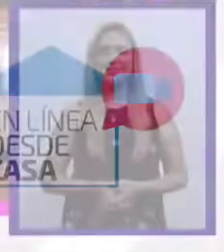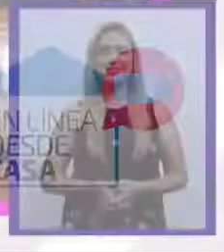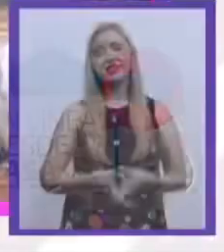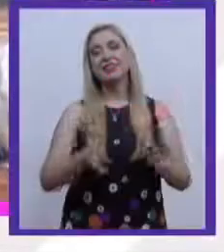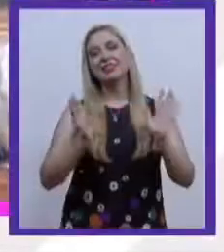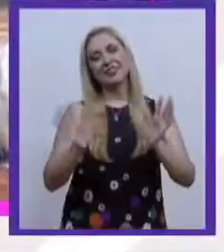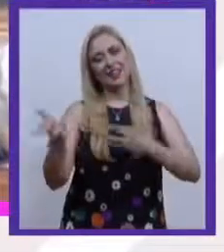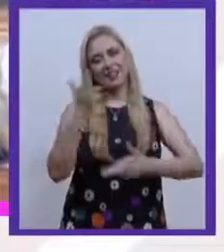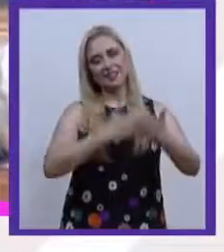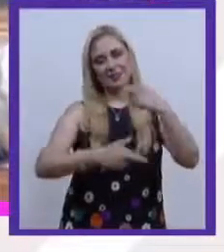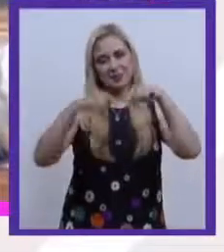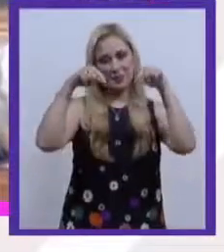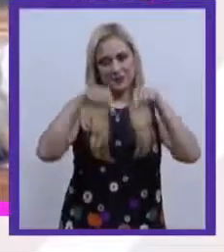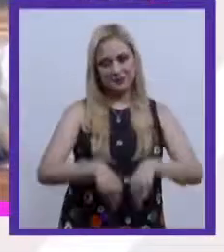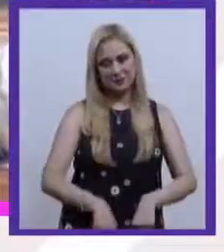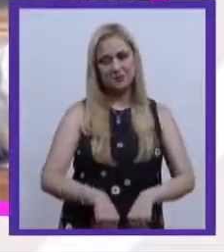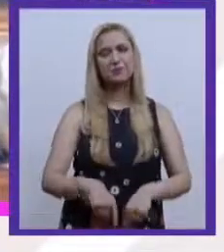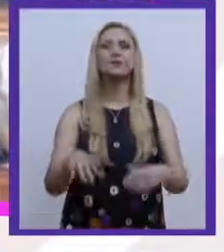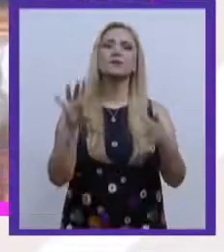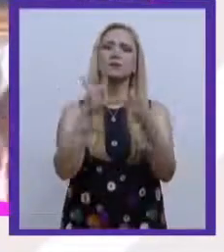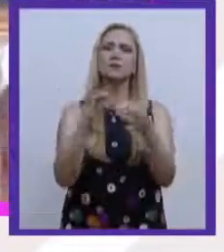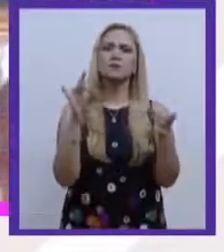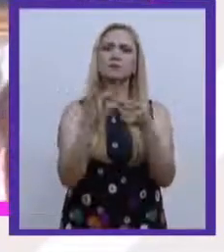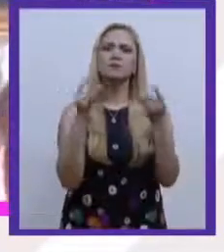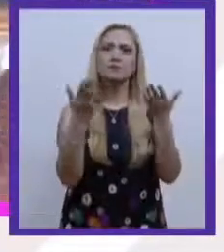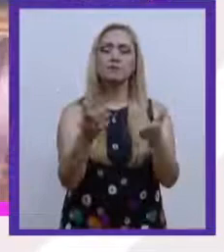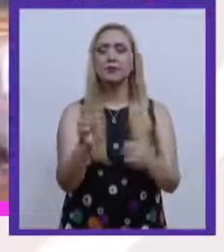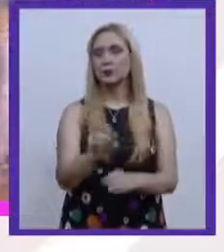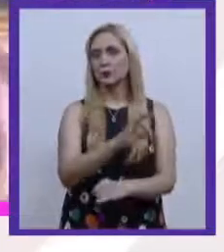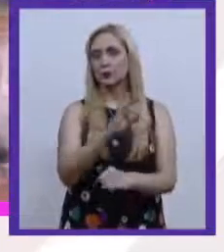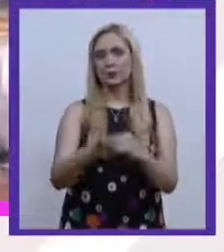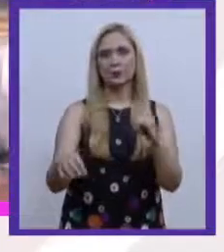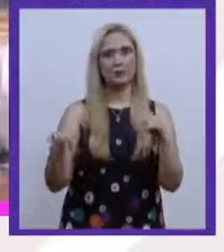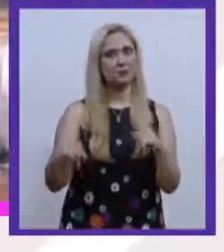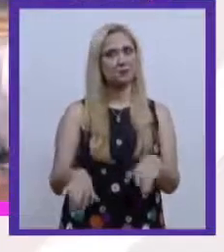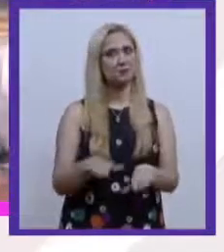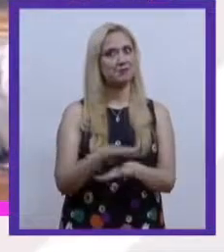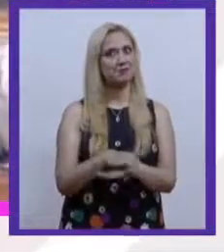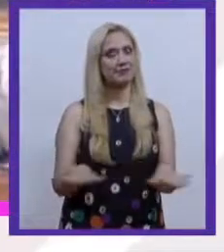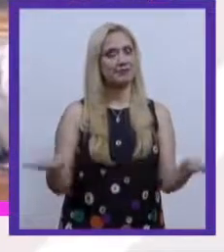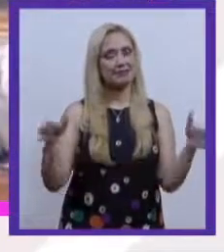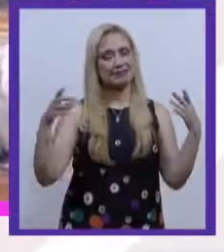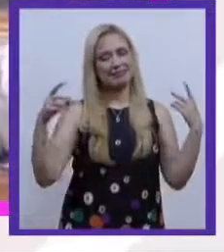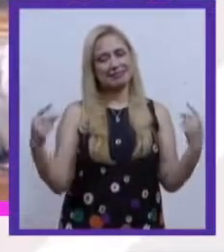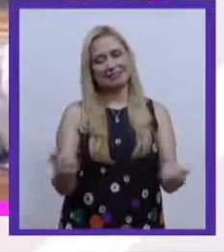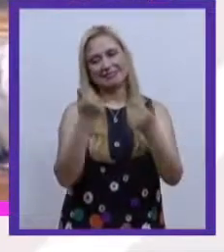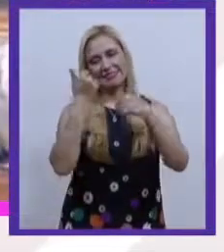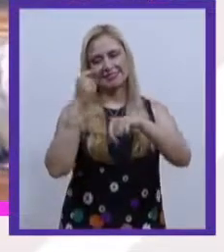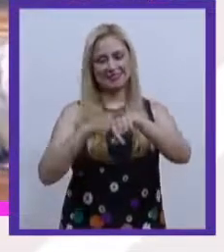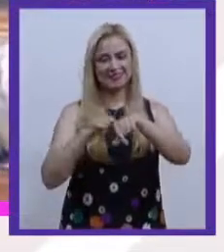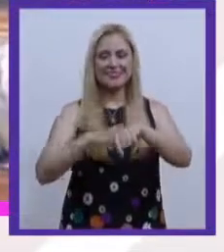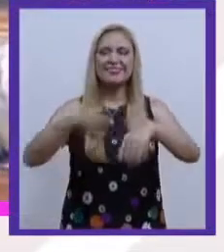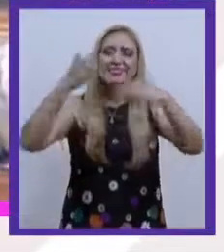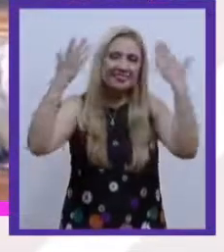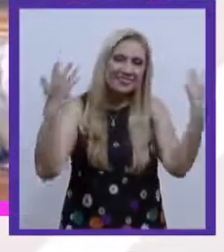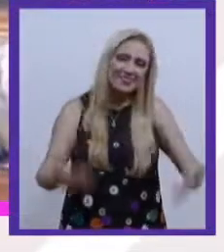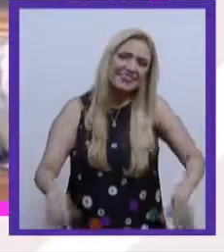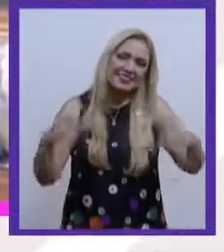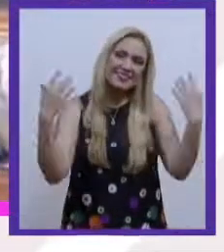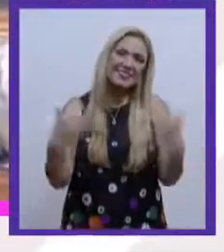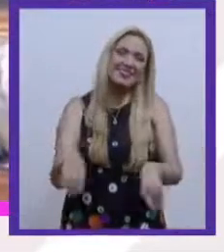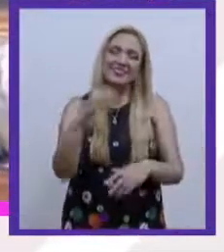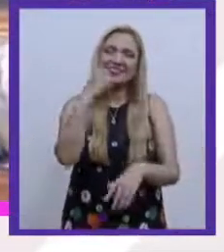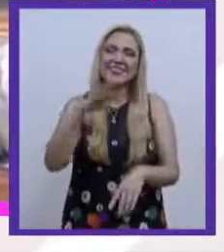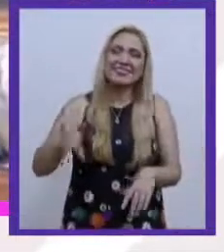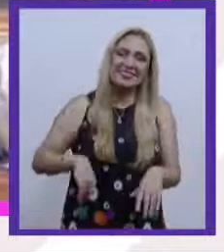Pues ya estamos de vuelta aquí en Espacio Diverso y estamos ya en el último bloque. Ya saben que este programa siempre se nos da rapidísimo y más con las invitadas